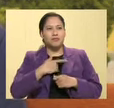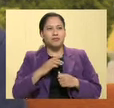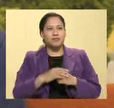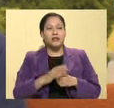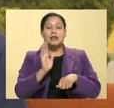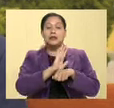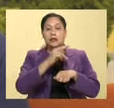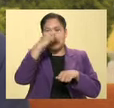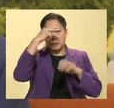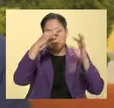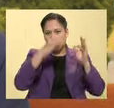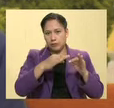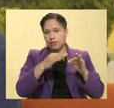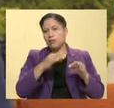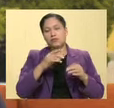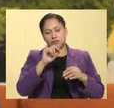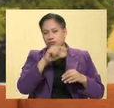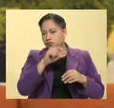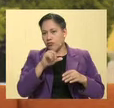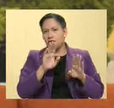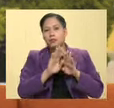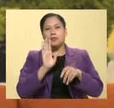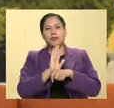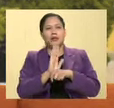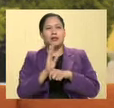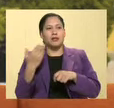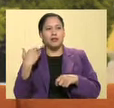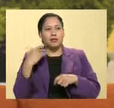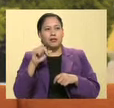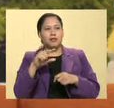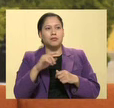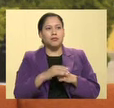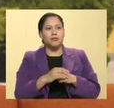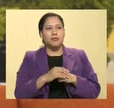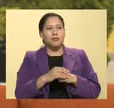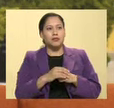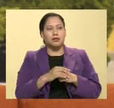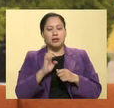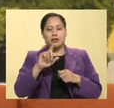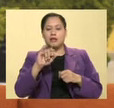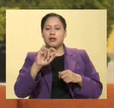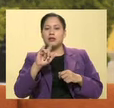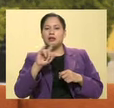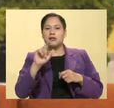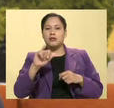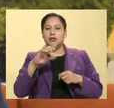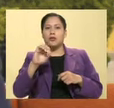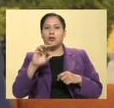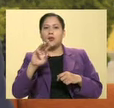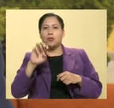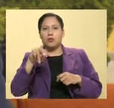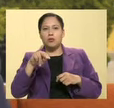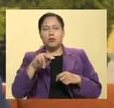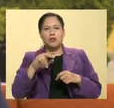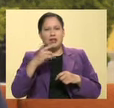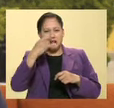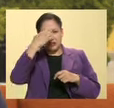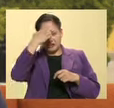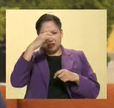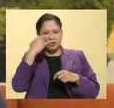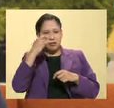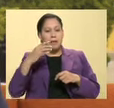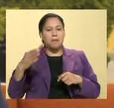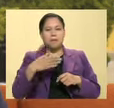cine mexicano, sin lugar a dudas, esta película que protagoniza Lisa Owen, Los extraños peces.